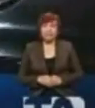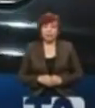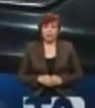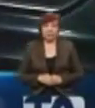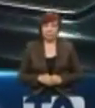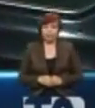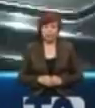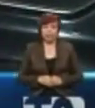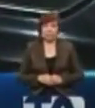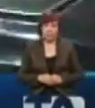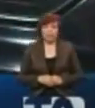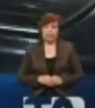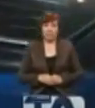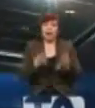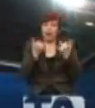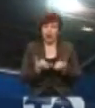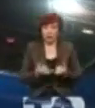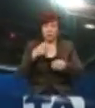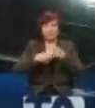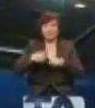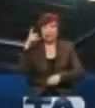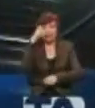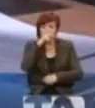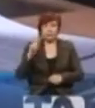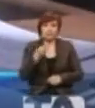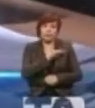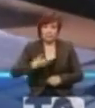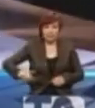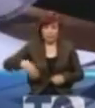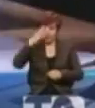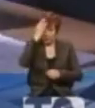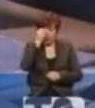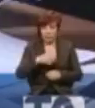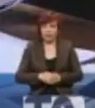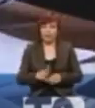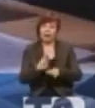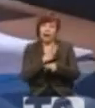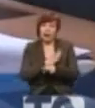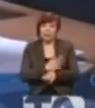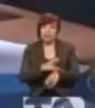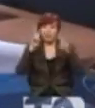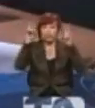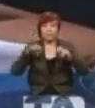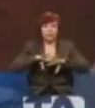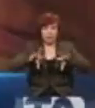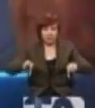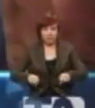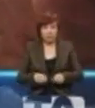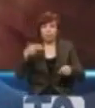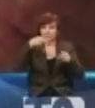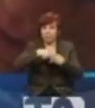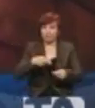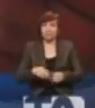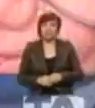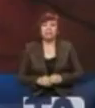pese a la situación jurídica del vicepresidente de la República, Jorge Glass, acusado de asociación ilícita en el marco de la trama